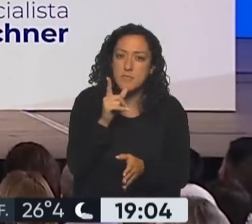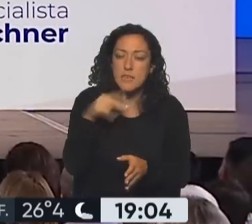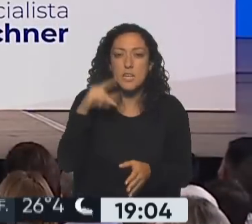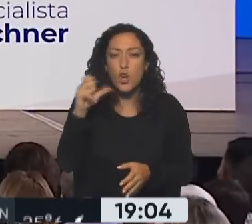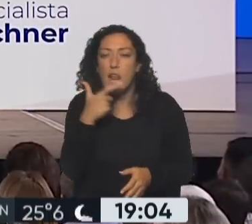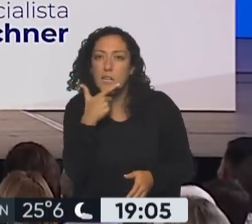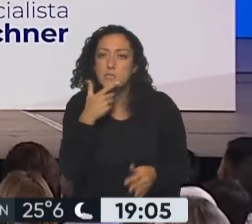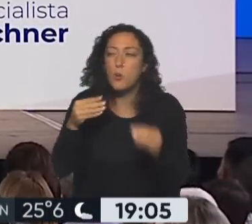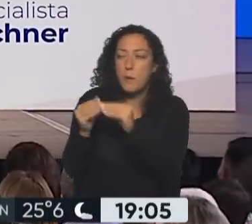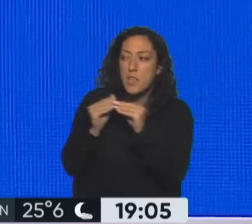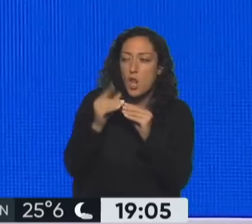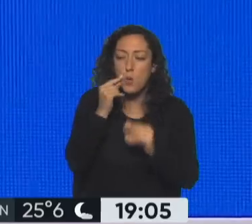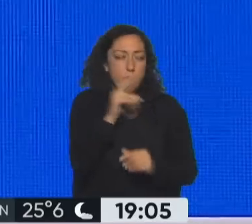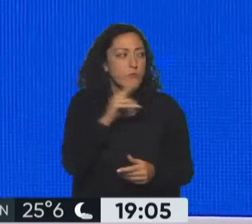compañeras,